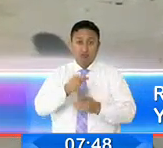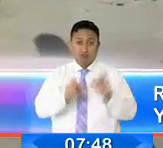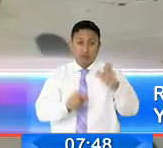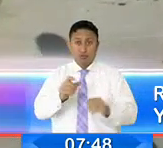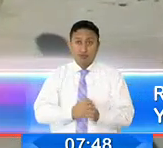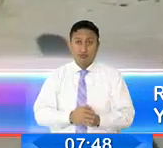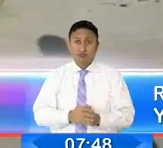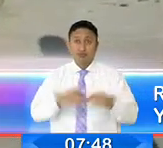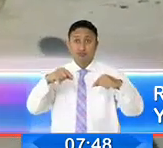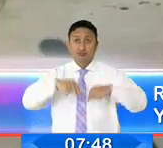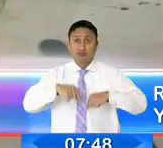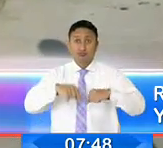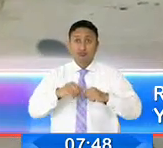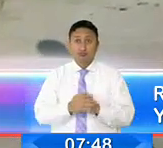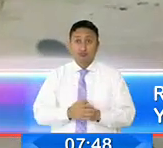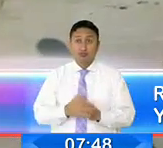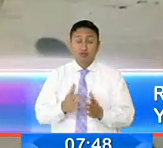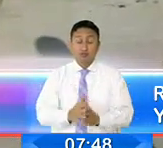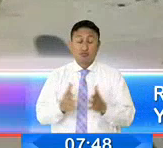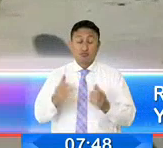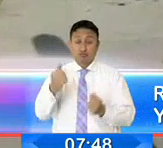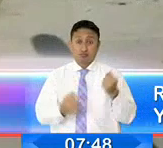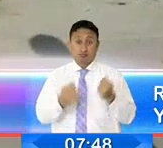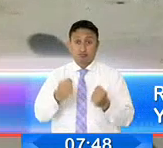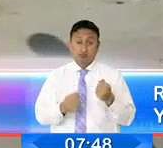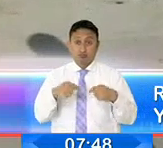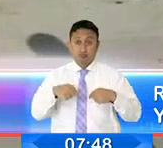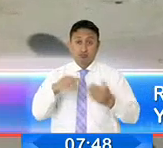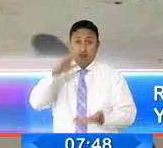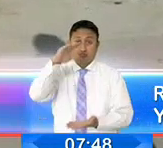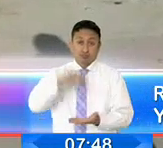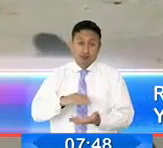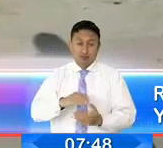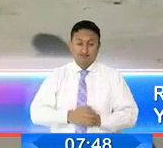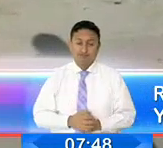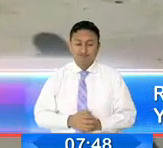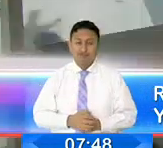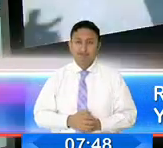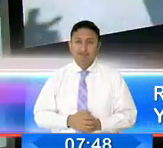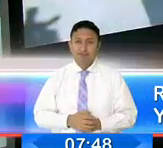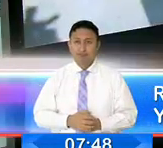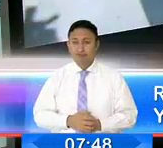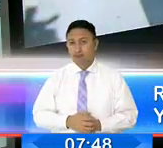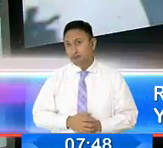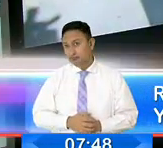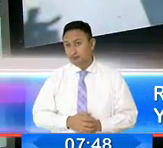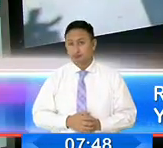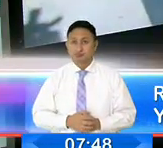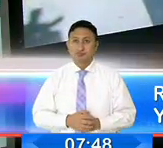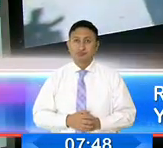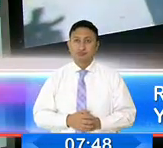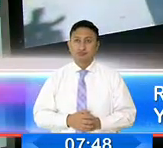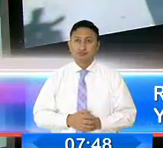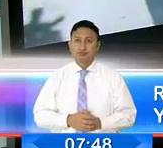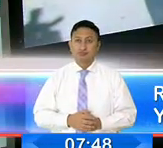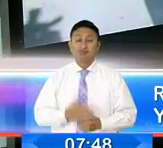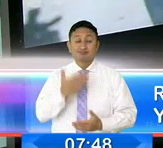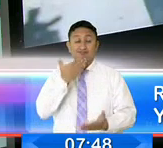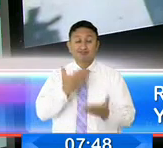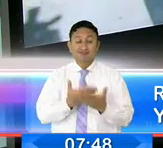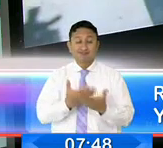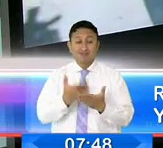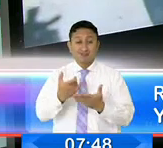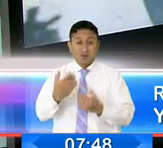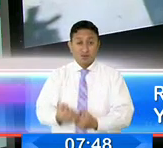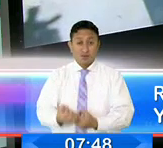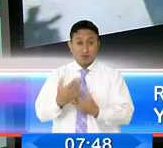carga vehicular intensa que hay aquí y los trancoles disminuyan notablemente. Esa es la información, Alison. Ustedes continúan con más. Bueno. Muchas gracias, Sofía, por